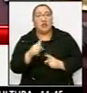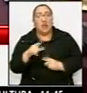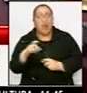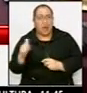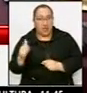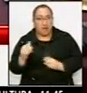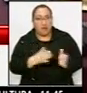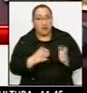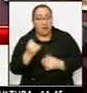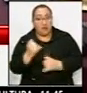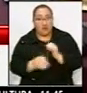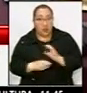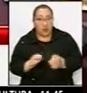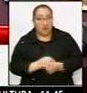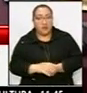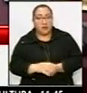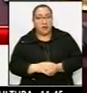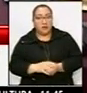final.